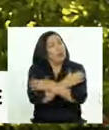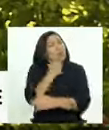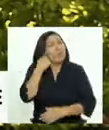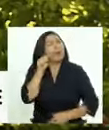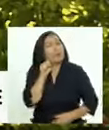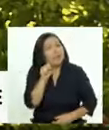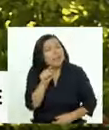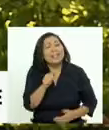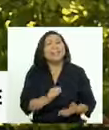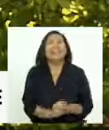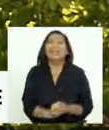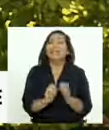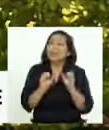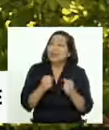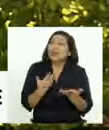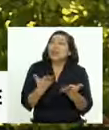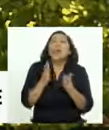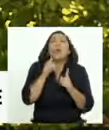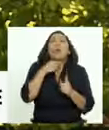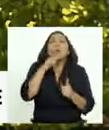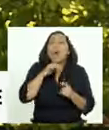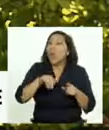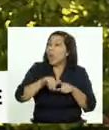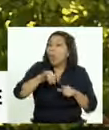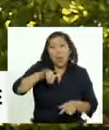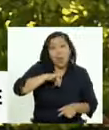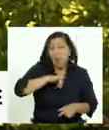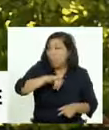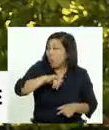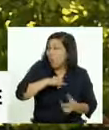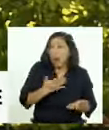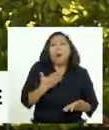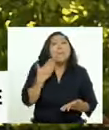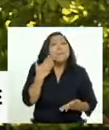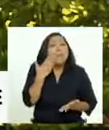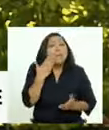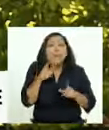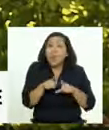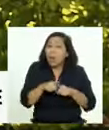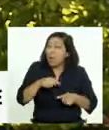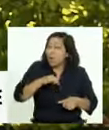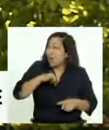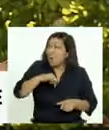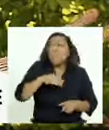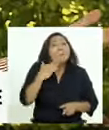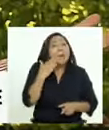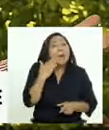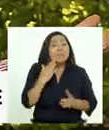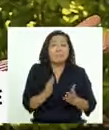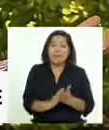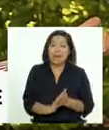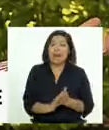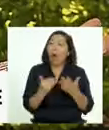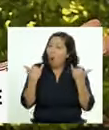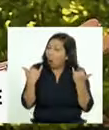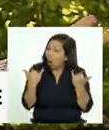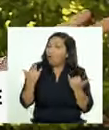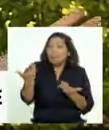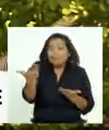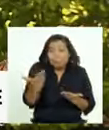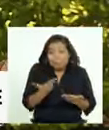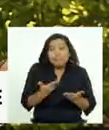ese cariño de mujer a mujer de mamá a mamá festejémonos hoy día